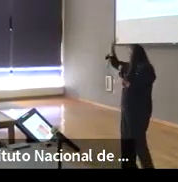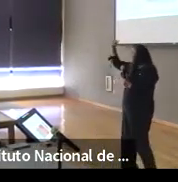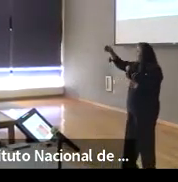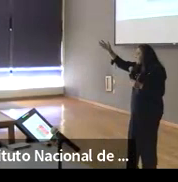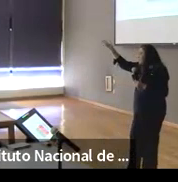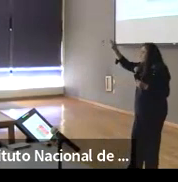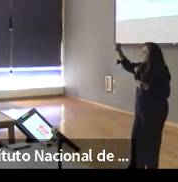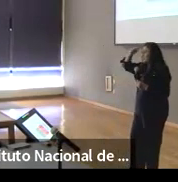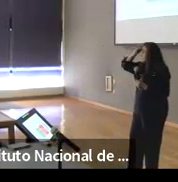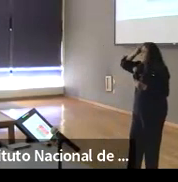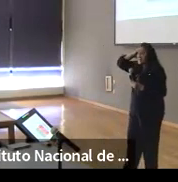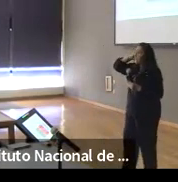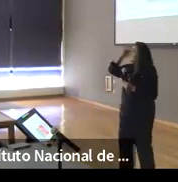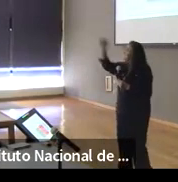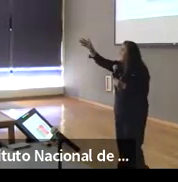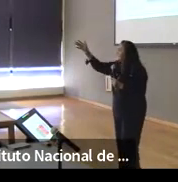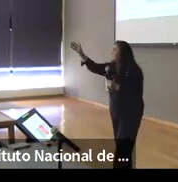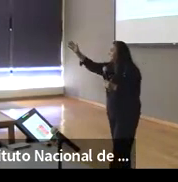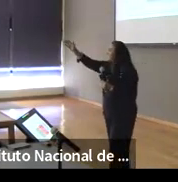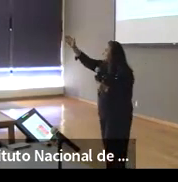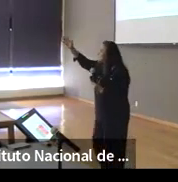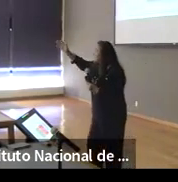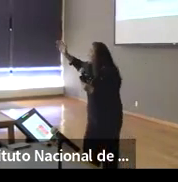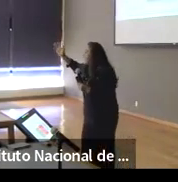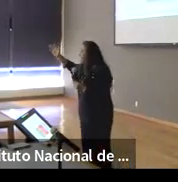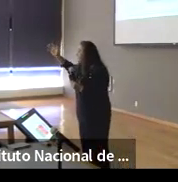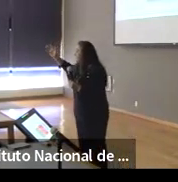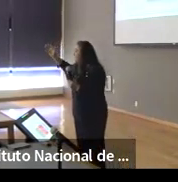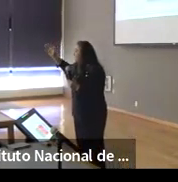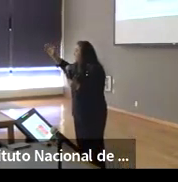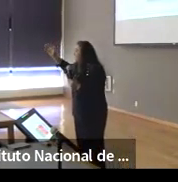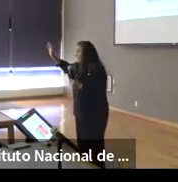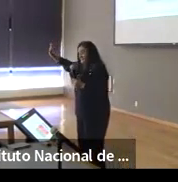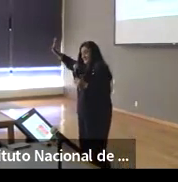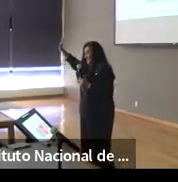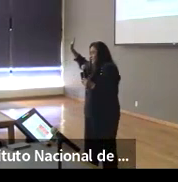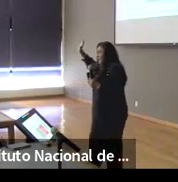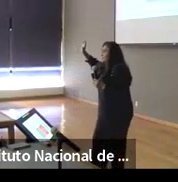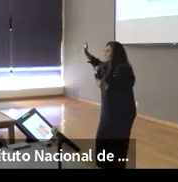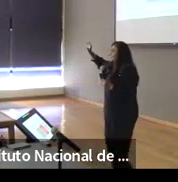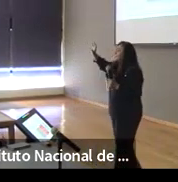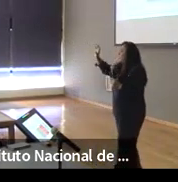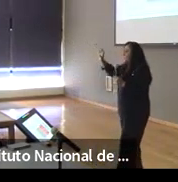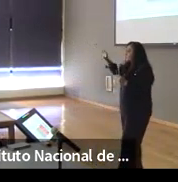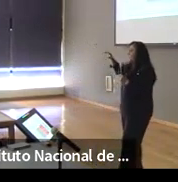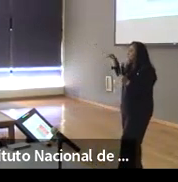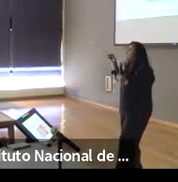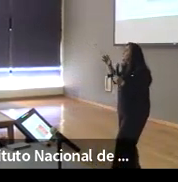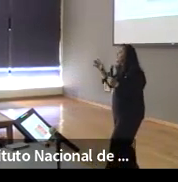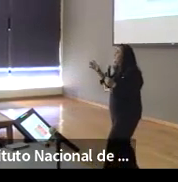Es que es opto bueno está bien ya resuelto está bien está bien